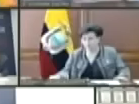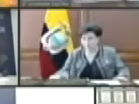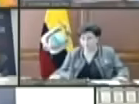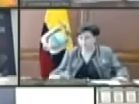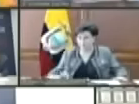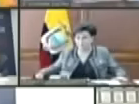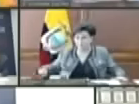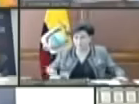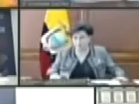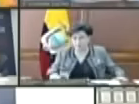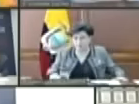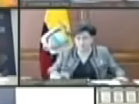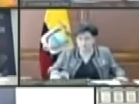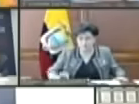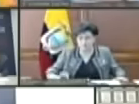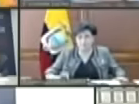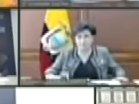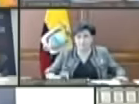ejercer